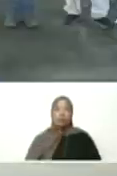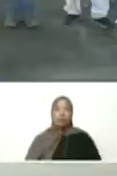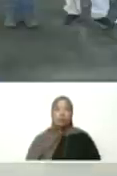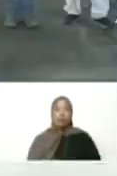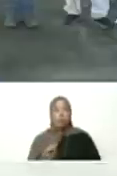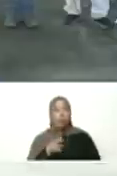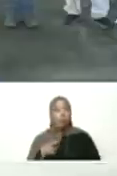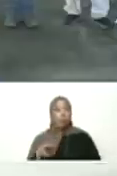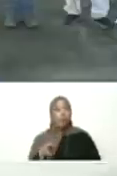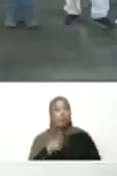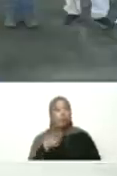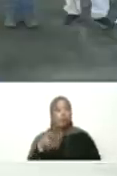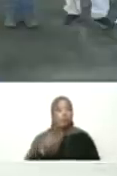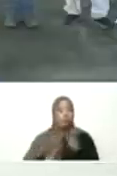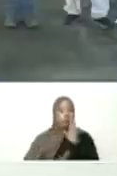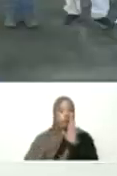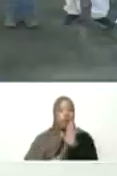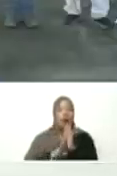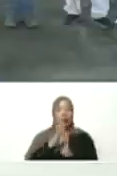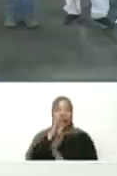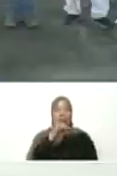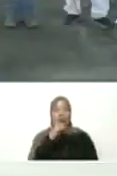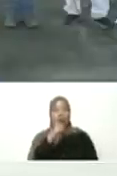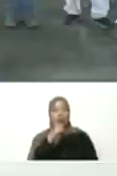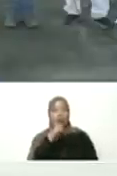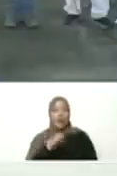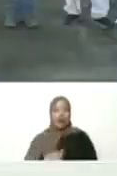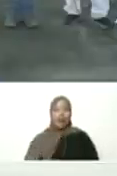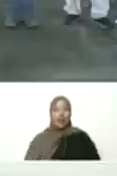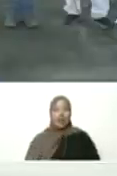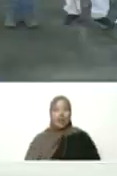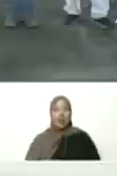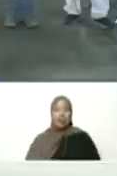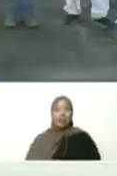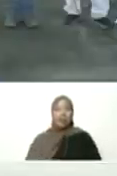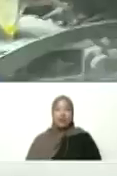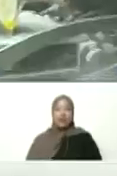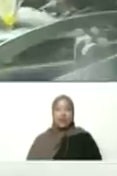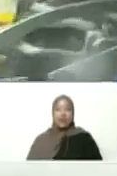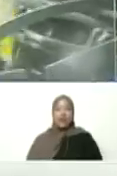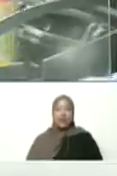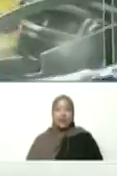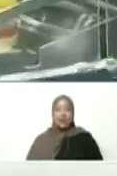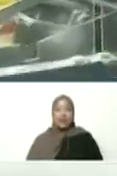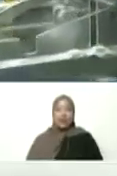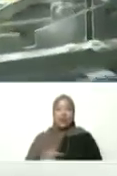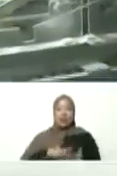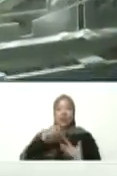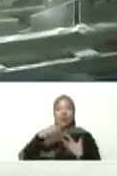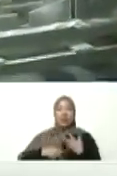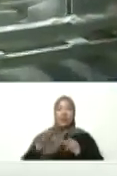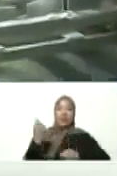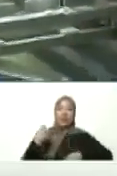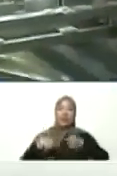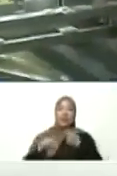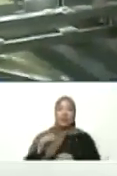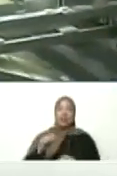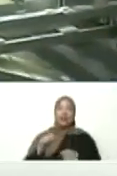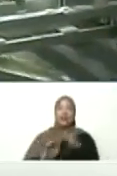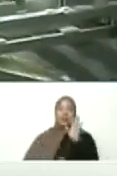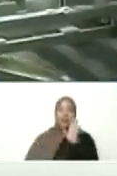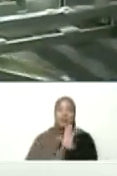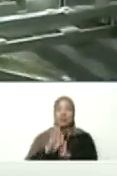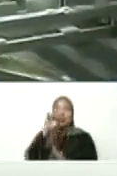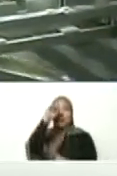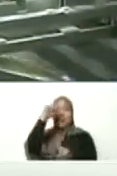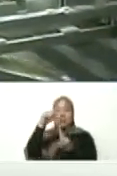Rescatar la capacidad de la banca para asesorar y financiar los proyectos económicos de expansión